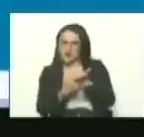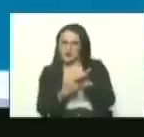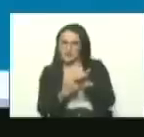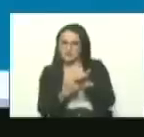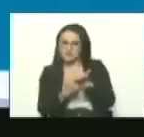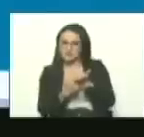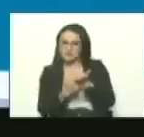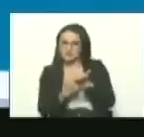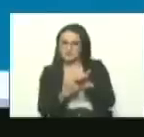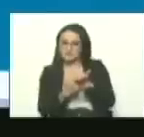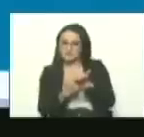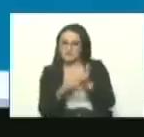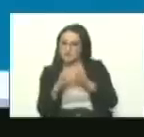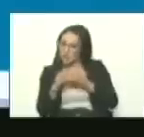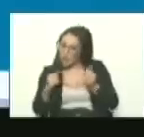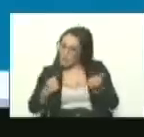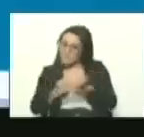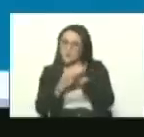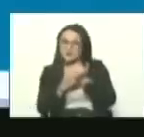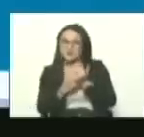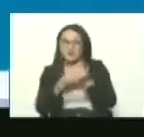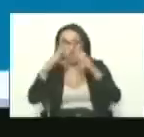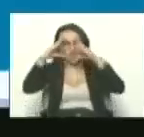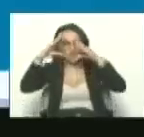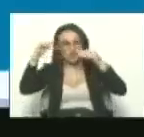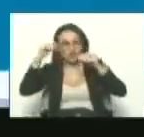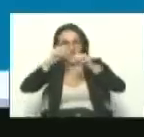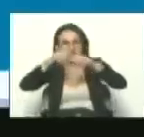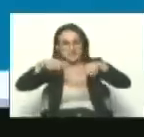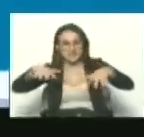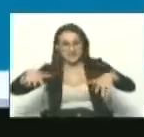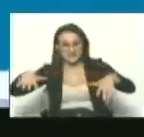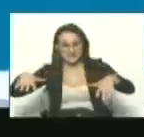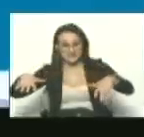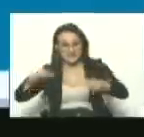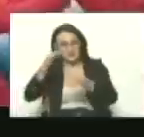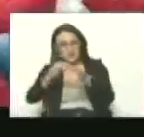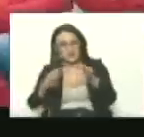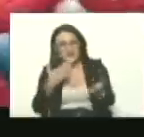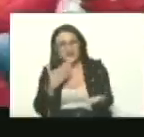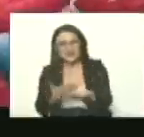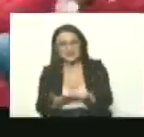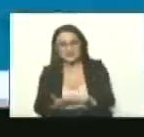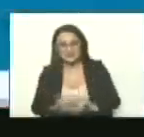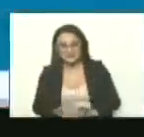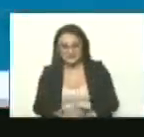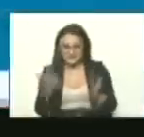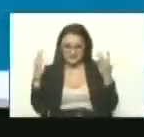mi respaldo y todo el apoyo, pues. Que Dios los bendiga. Suerte, gracias.